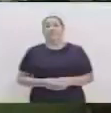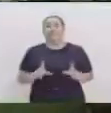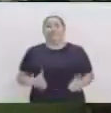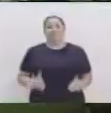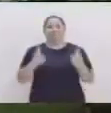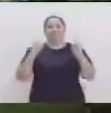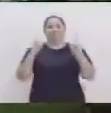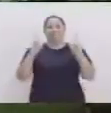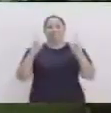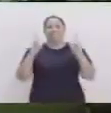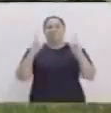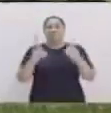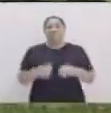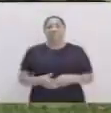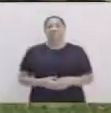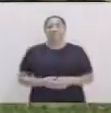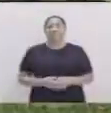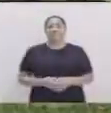desarrollar,